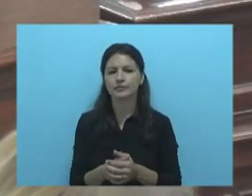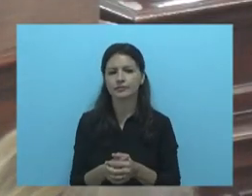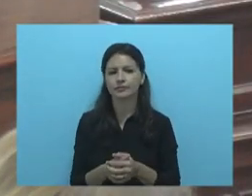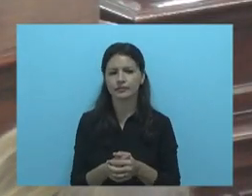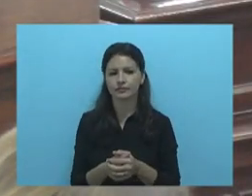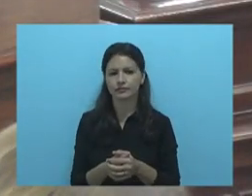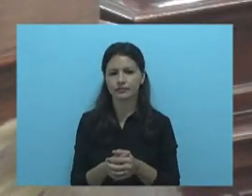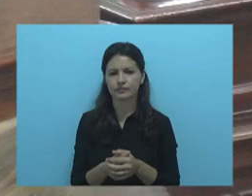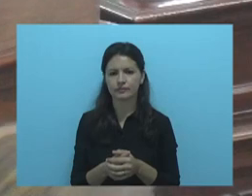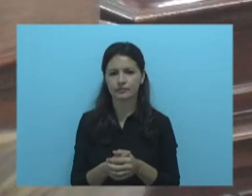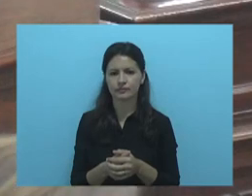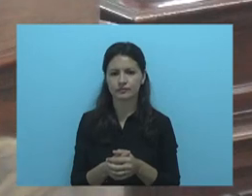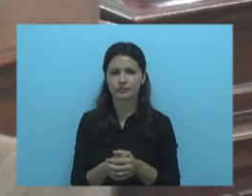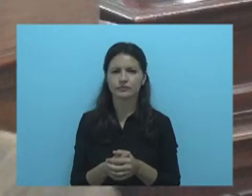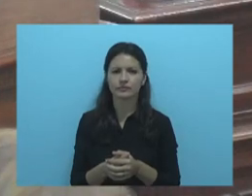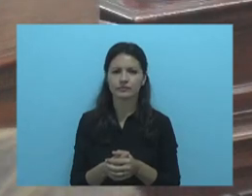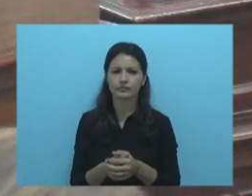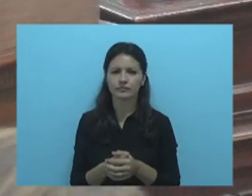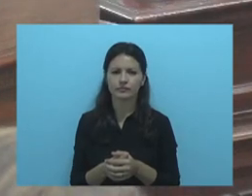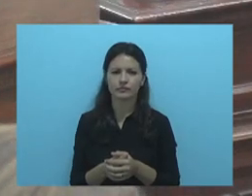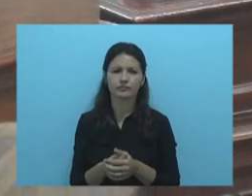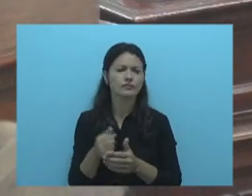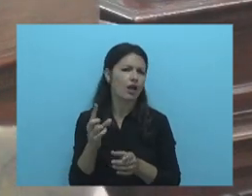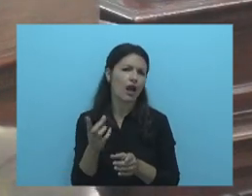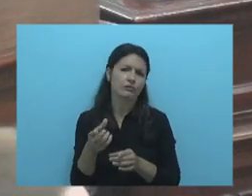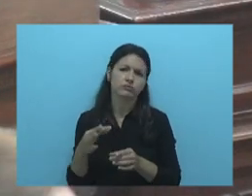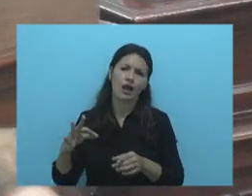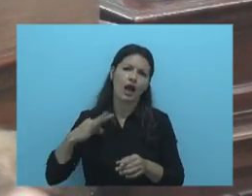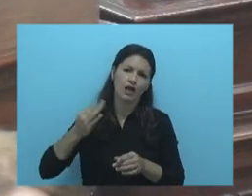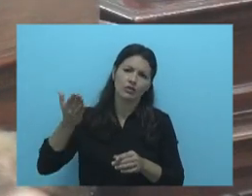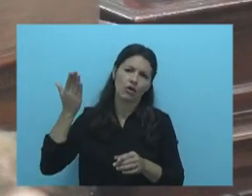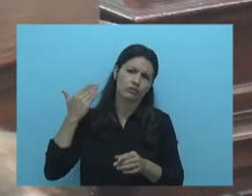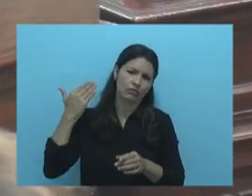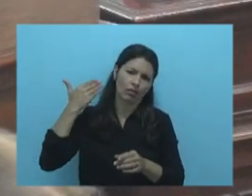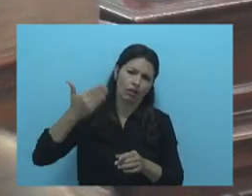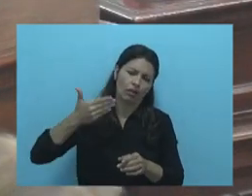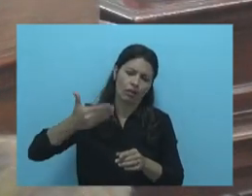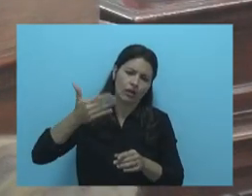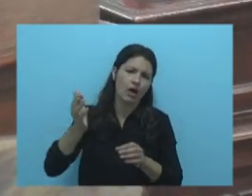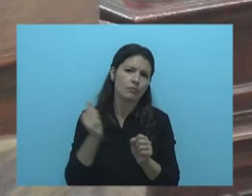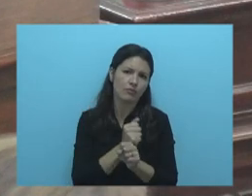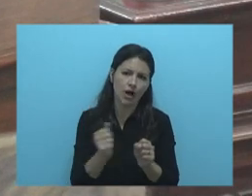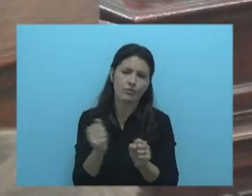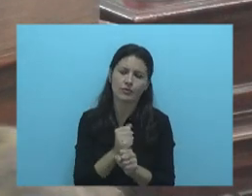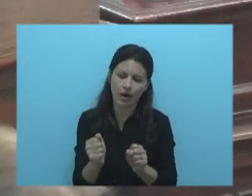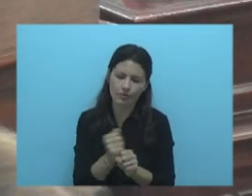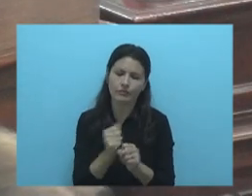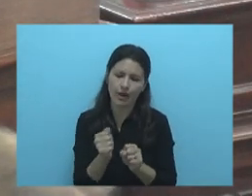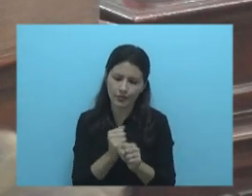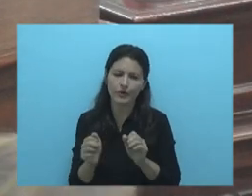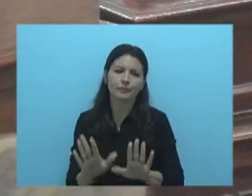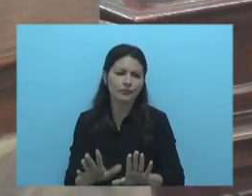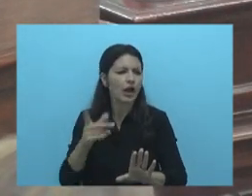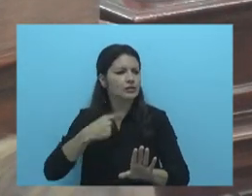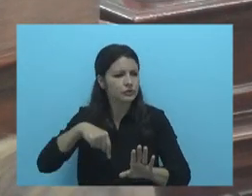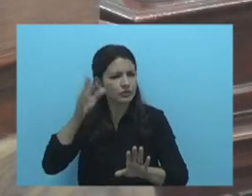esta naturaleza lo venimos aprobando prácticamente todos los años. recordar únicamente que para el presupuesto que